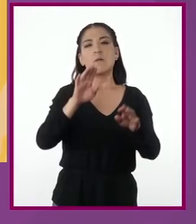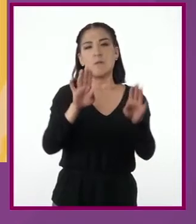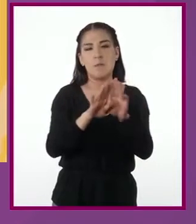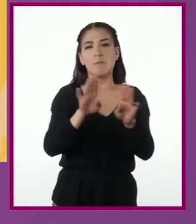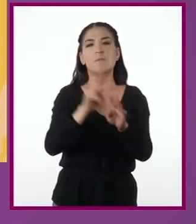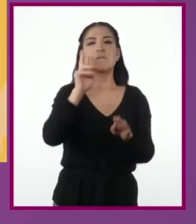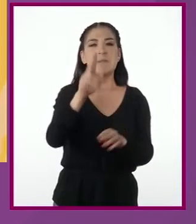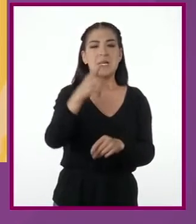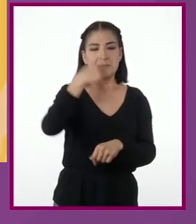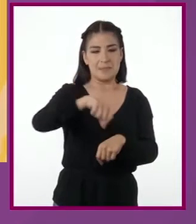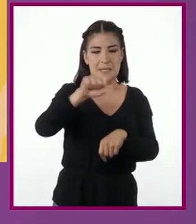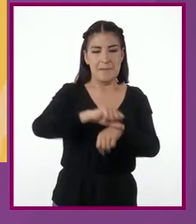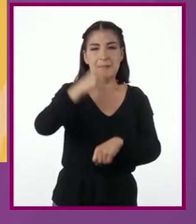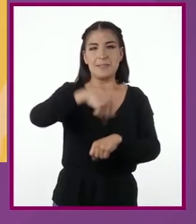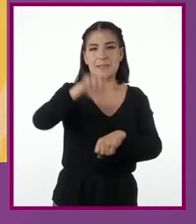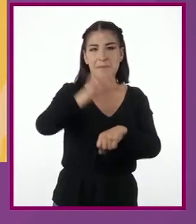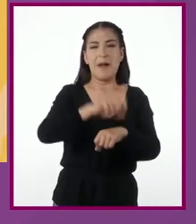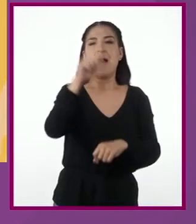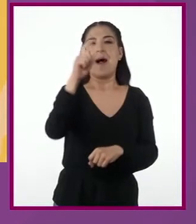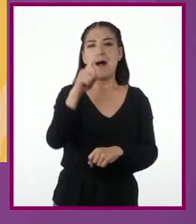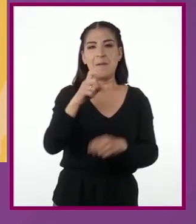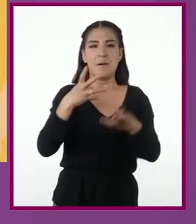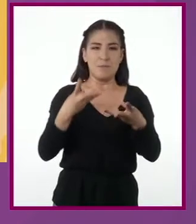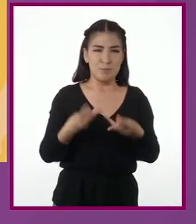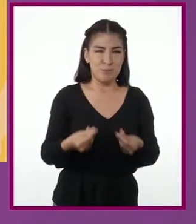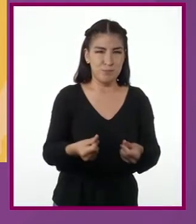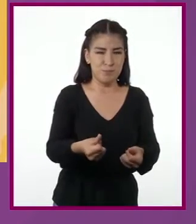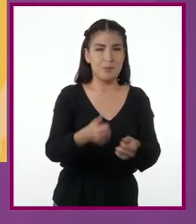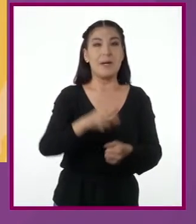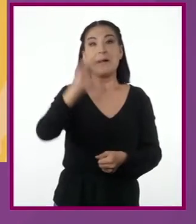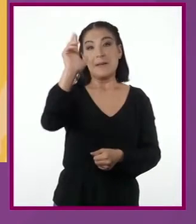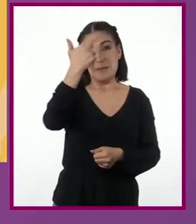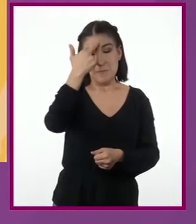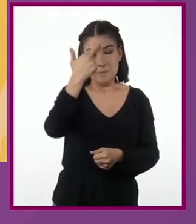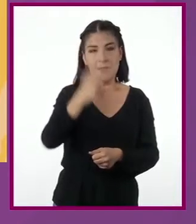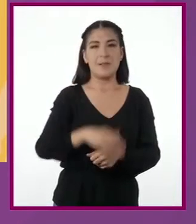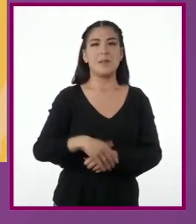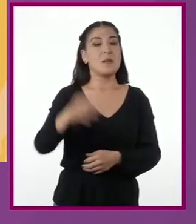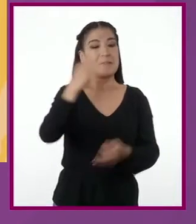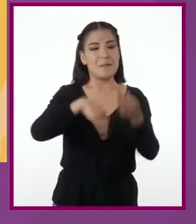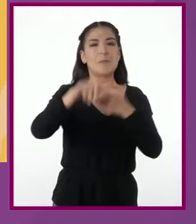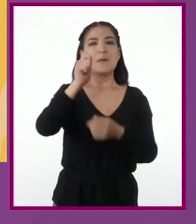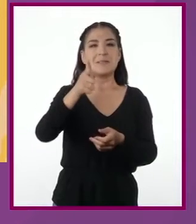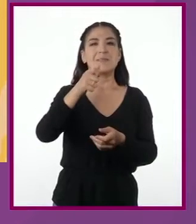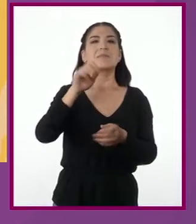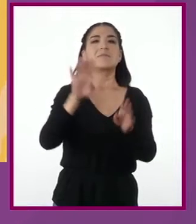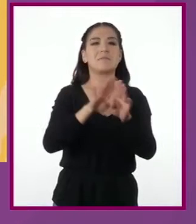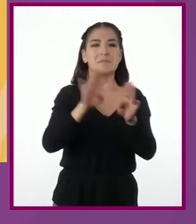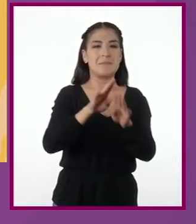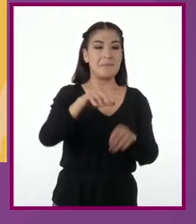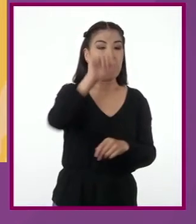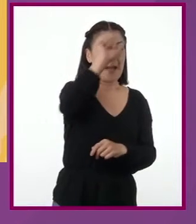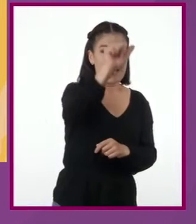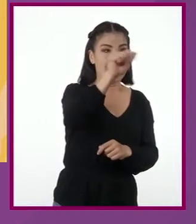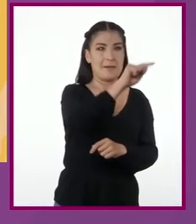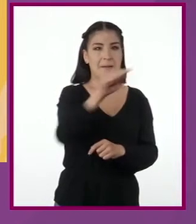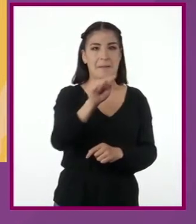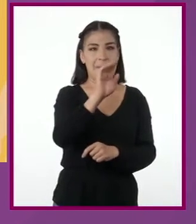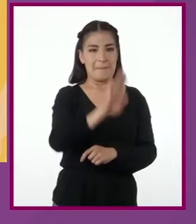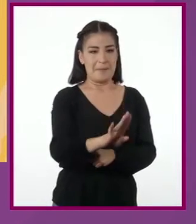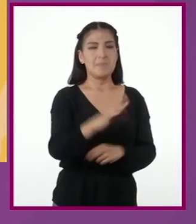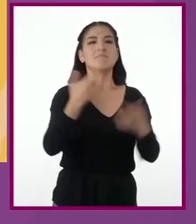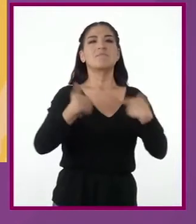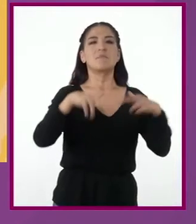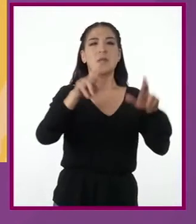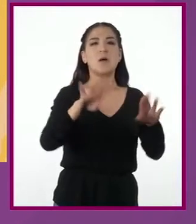al consumo semanal de agua. Recordemos que toda fracción A entre B puede representar